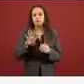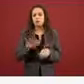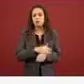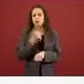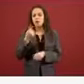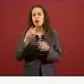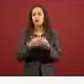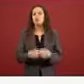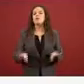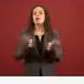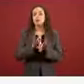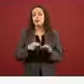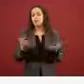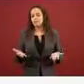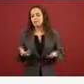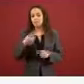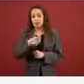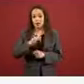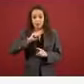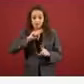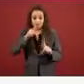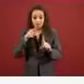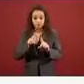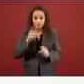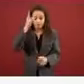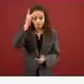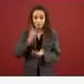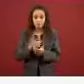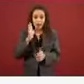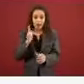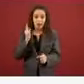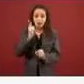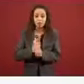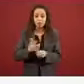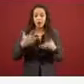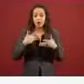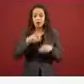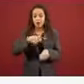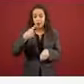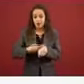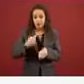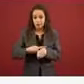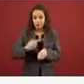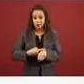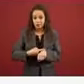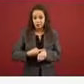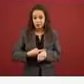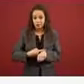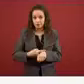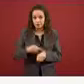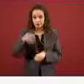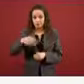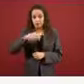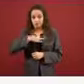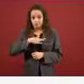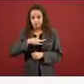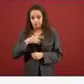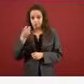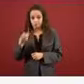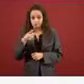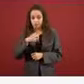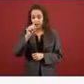porque es la oportunidad de detectar a alguien con enfermedad causada por la infección por el